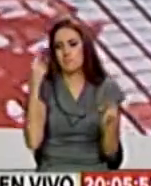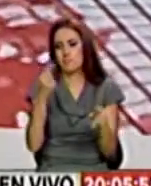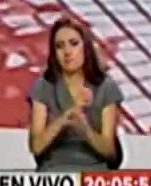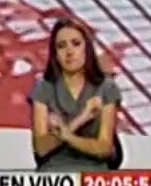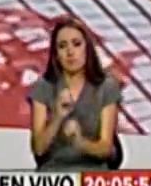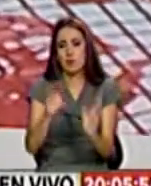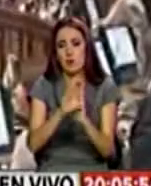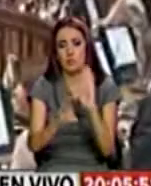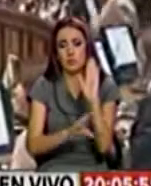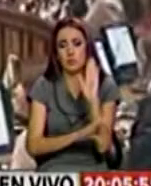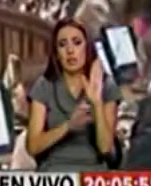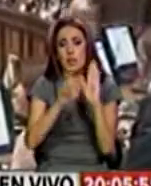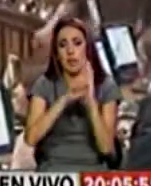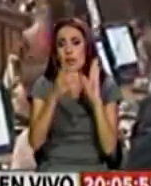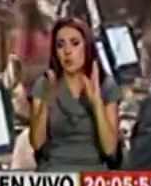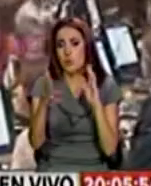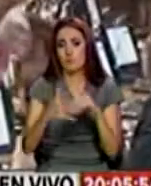inconstitucional.